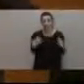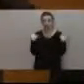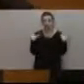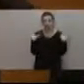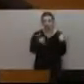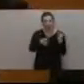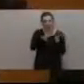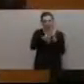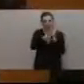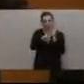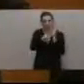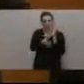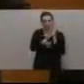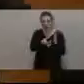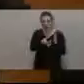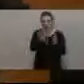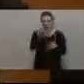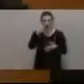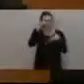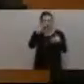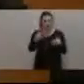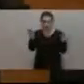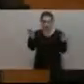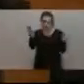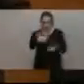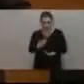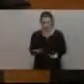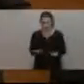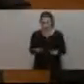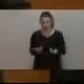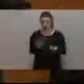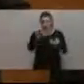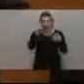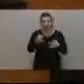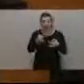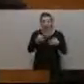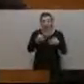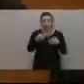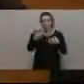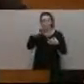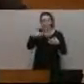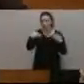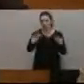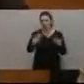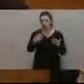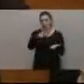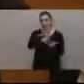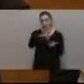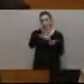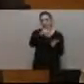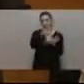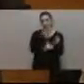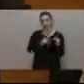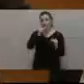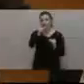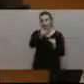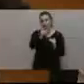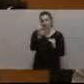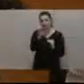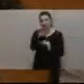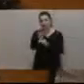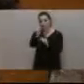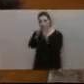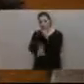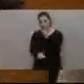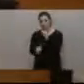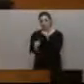de calidad no están garantizados. Lo único que está garantizado es la subida de impuestos, la bajada de inversión y